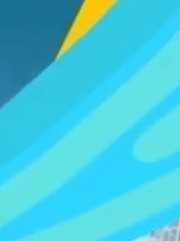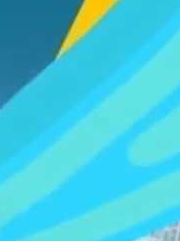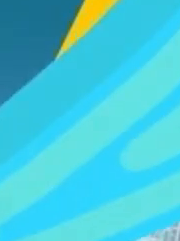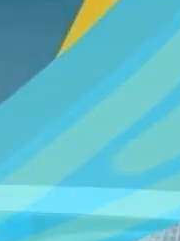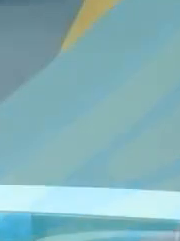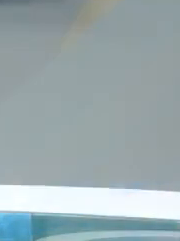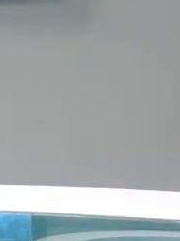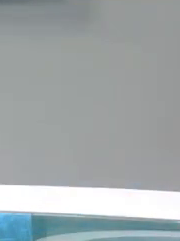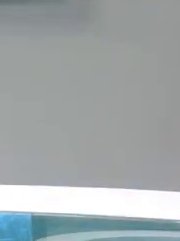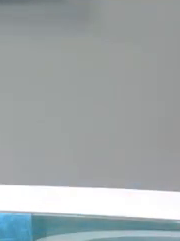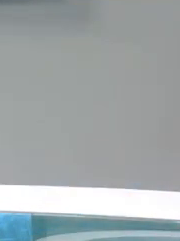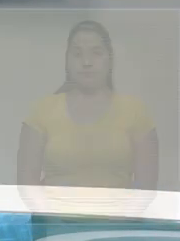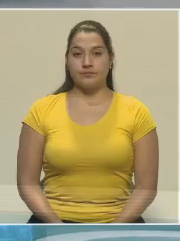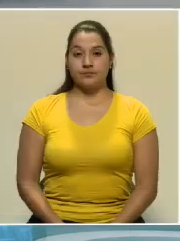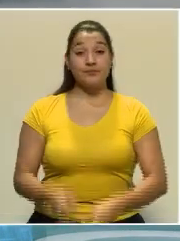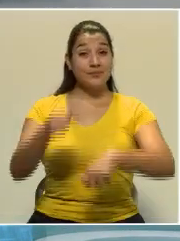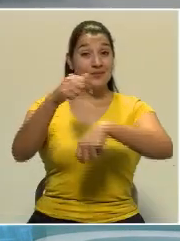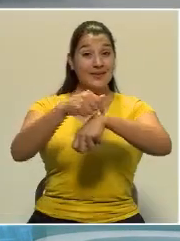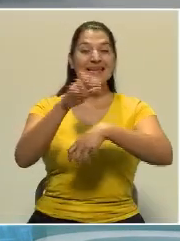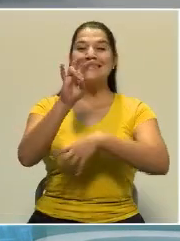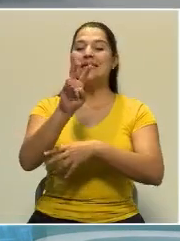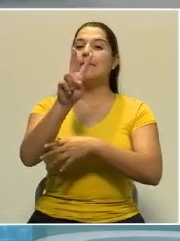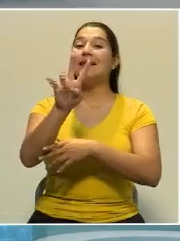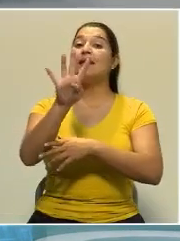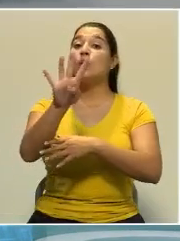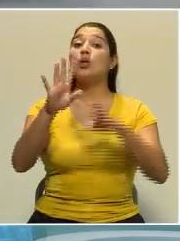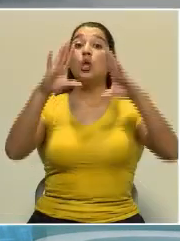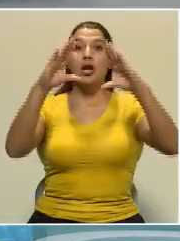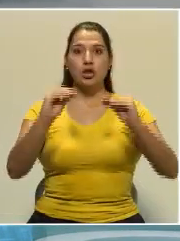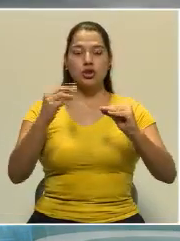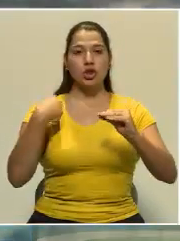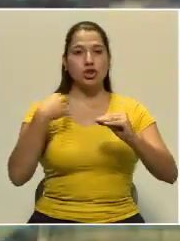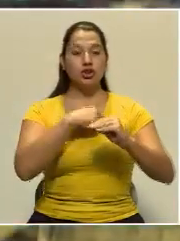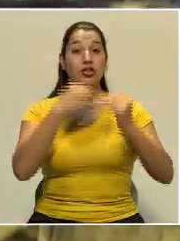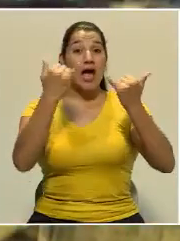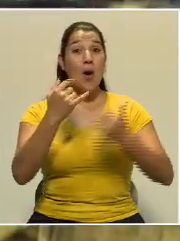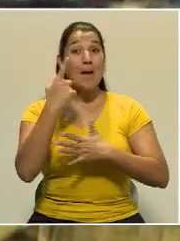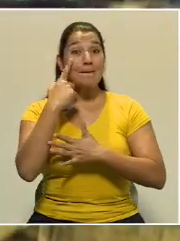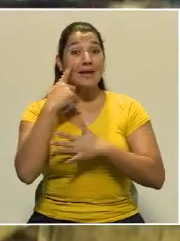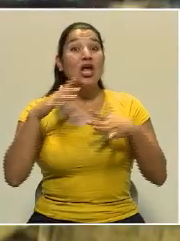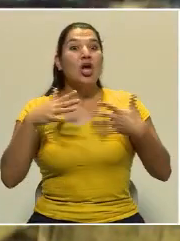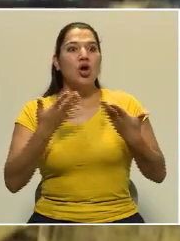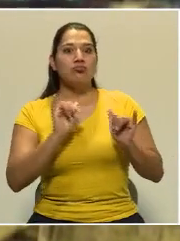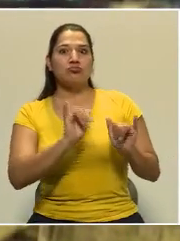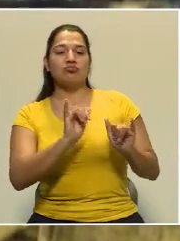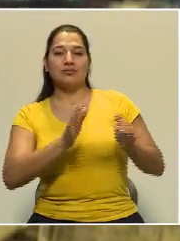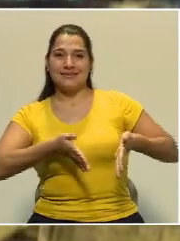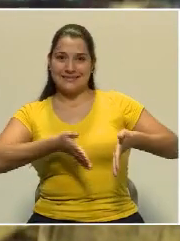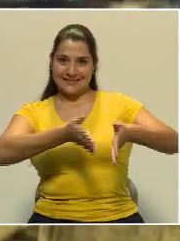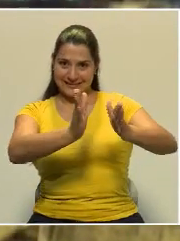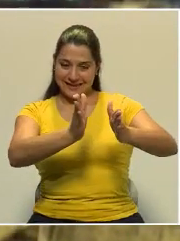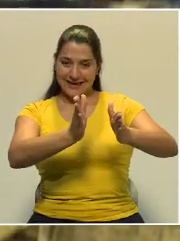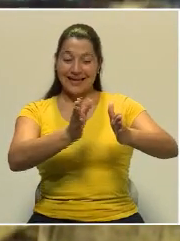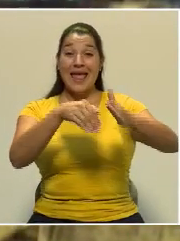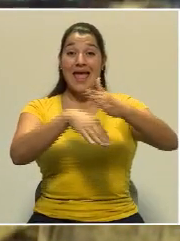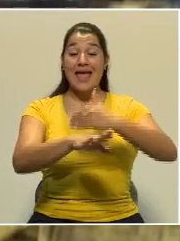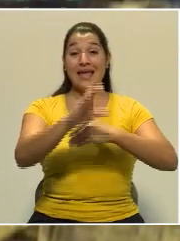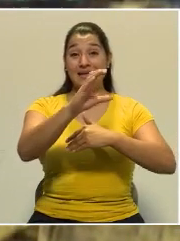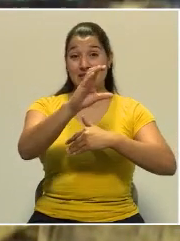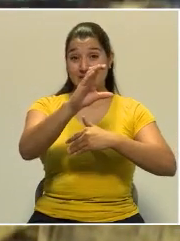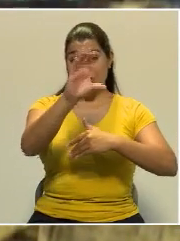nacional. A las 7:24 de la noche vamos a dar un repaso por el estado del tránsito en